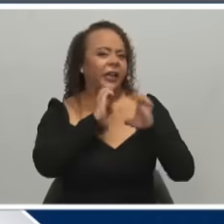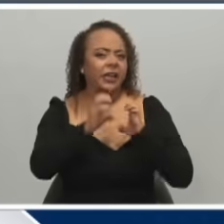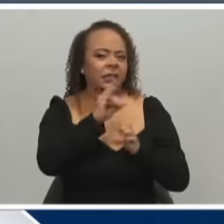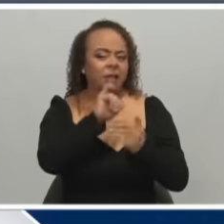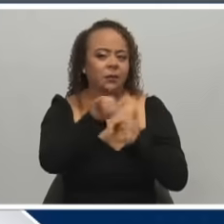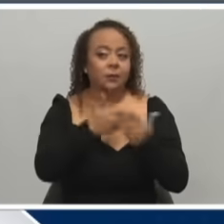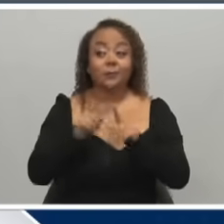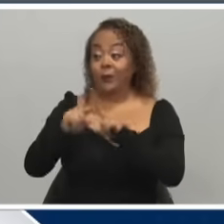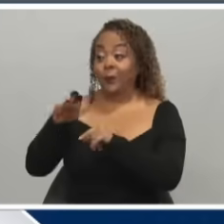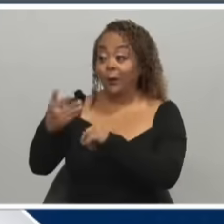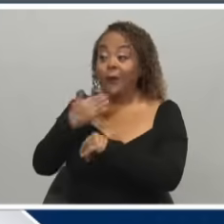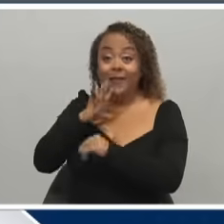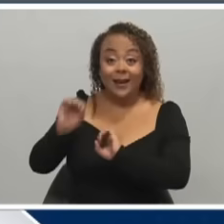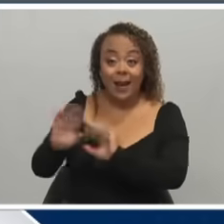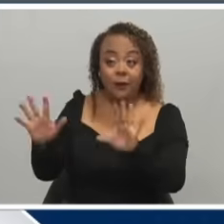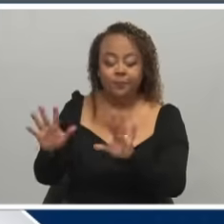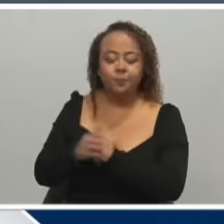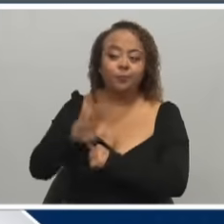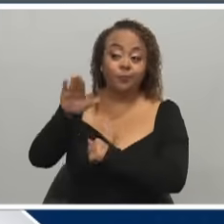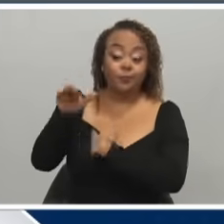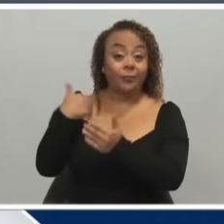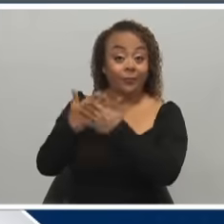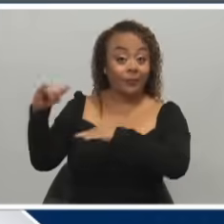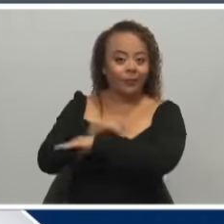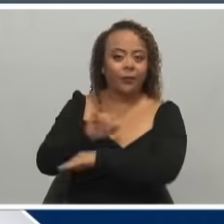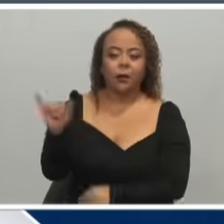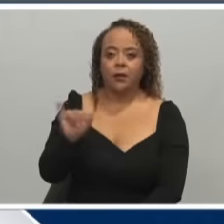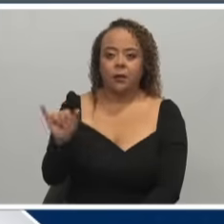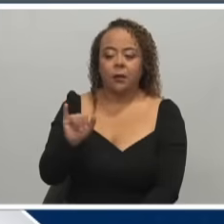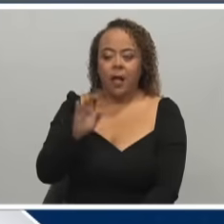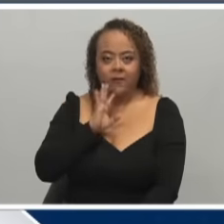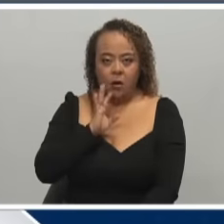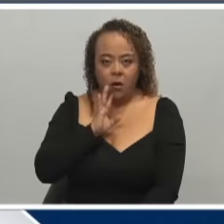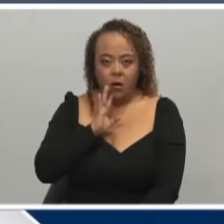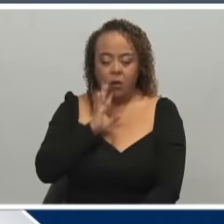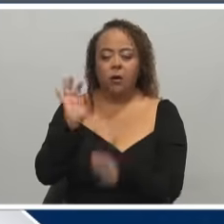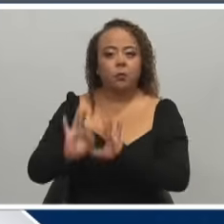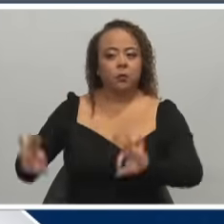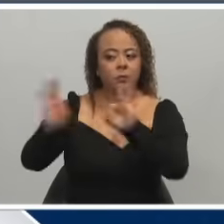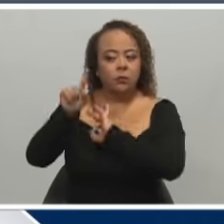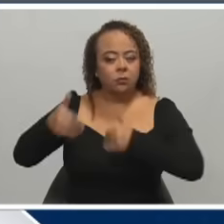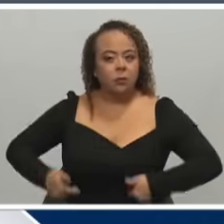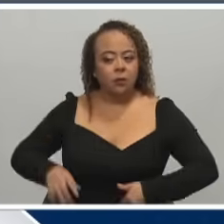r sí pero cuando hablas muy claro incluso cuando llegó al aeropuerto fue igual o sea habló de lo importante que era un técnico como Gustavo Alfaro